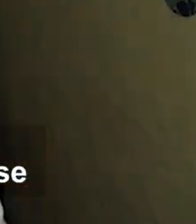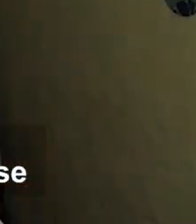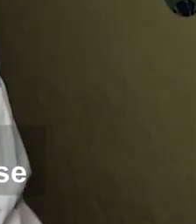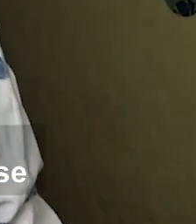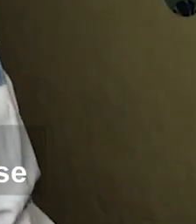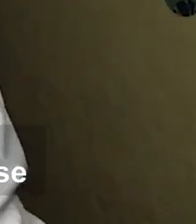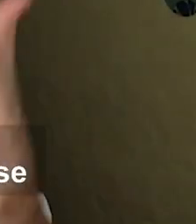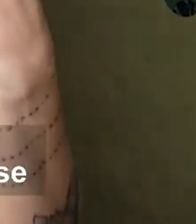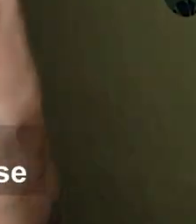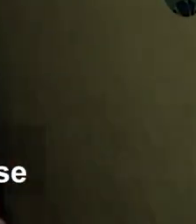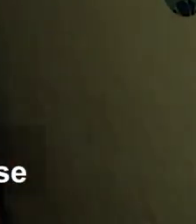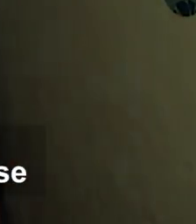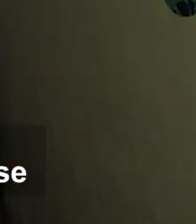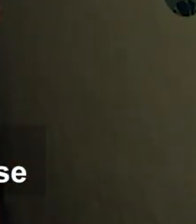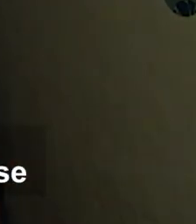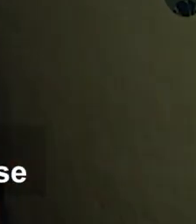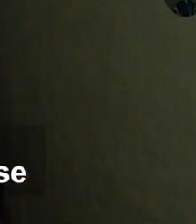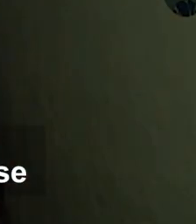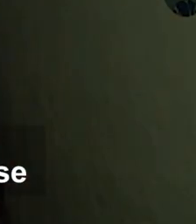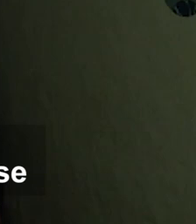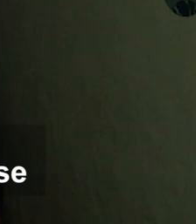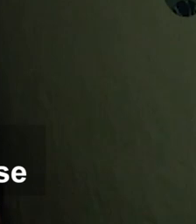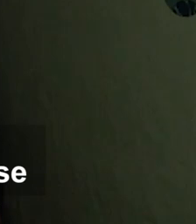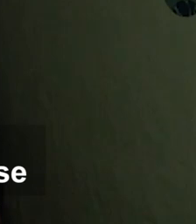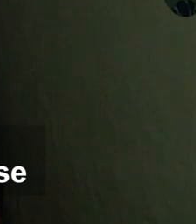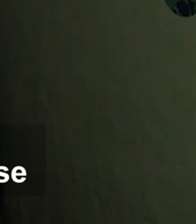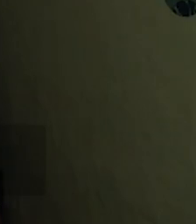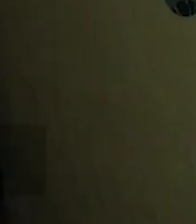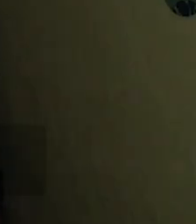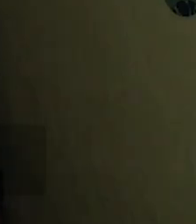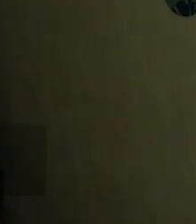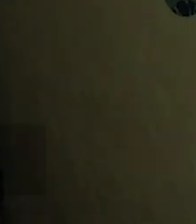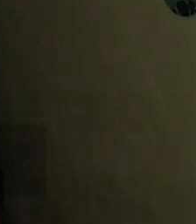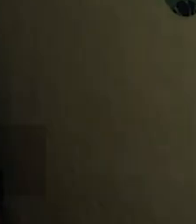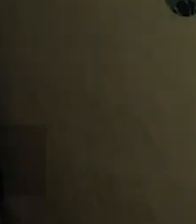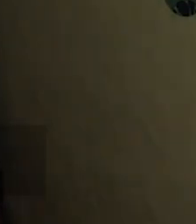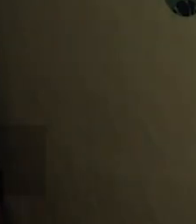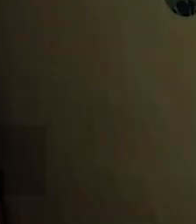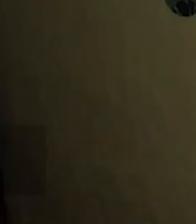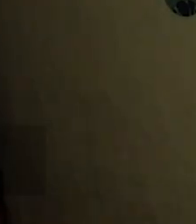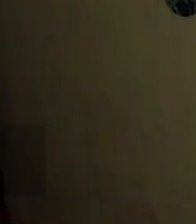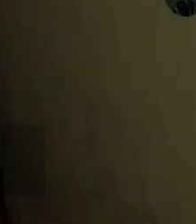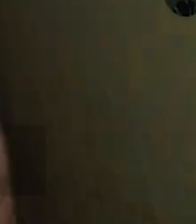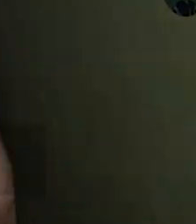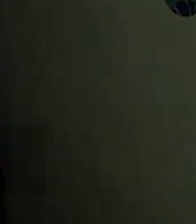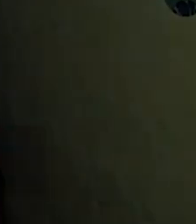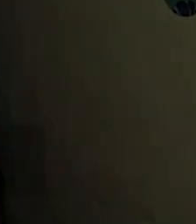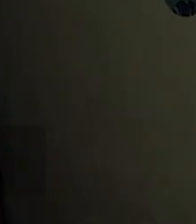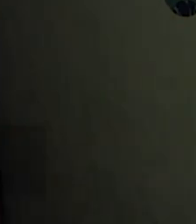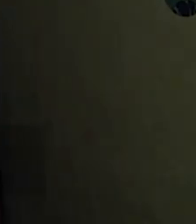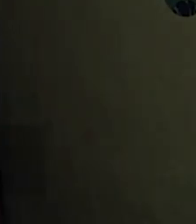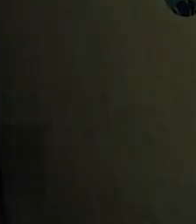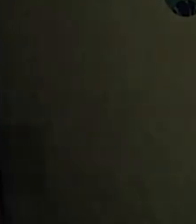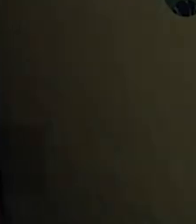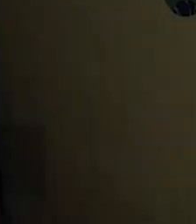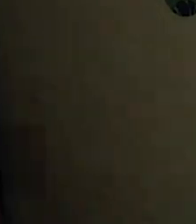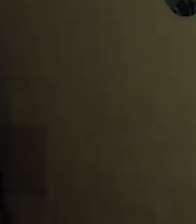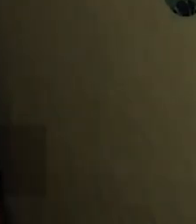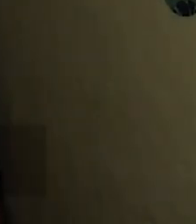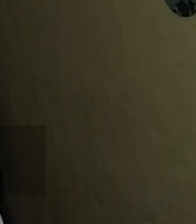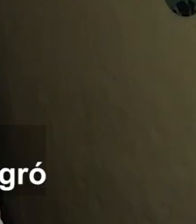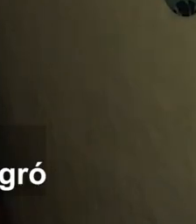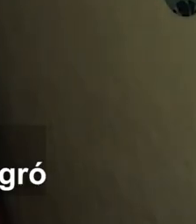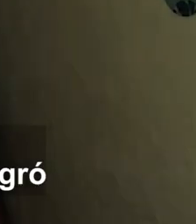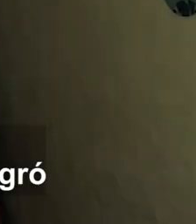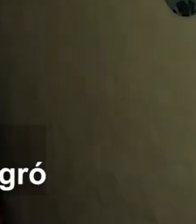de comunicarse, los mensajes y avisos podían cruzarse, a veces las cartas importantes también podían